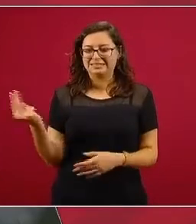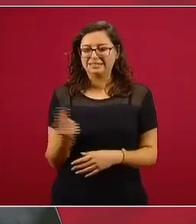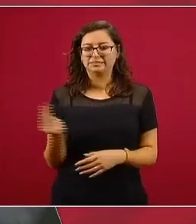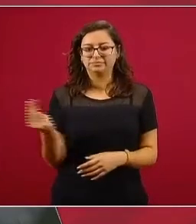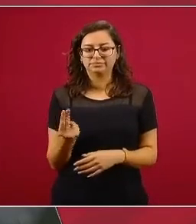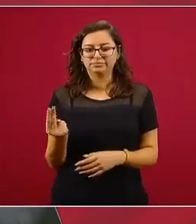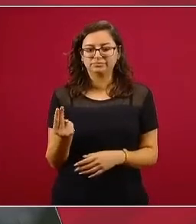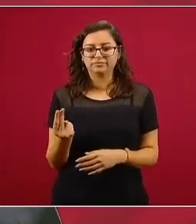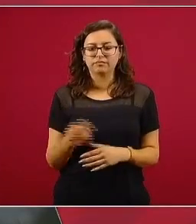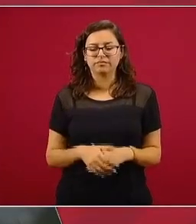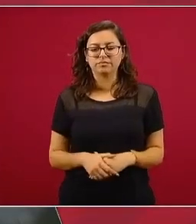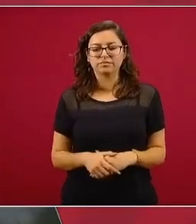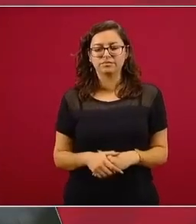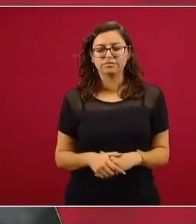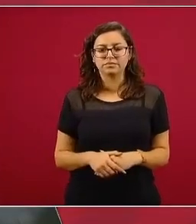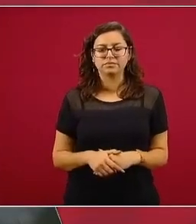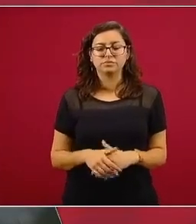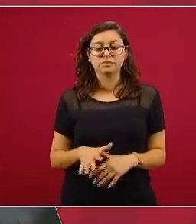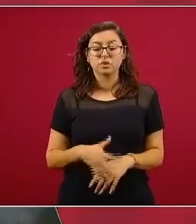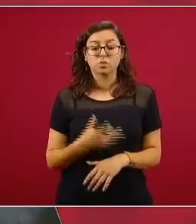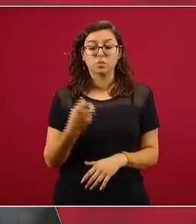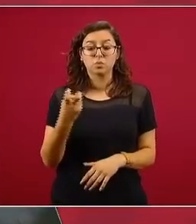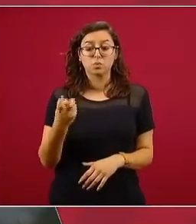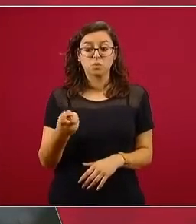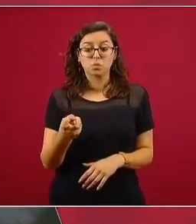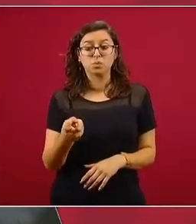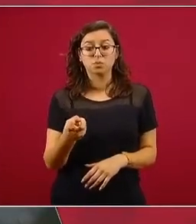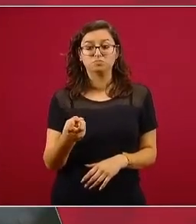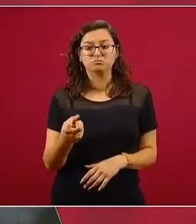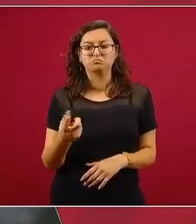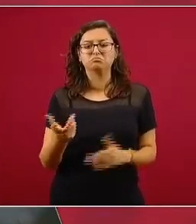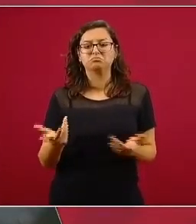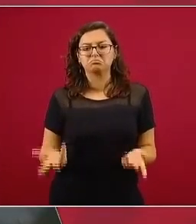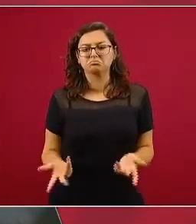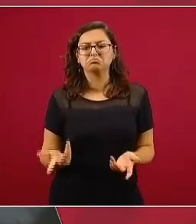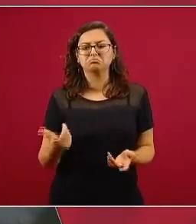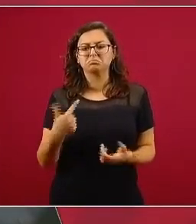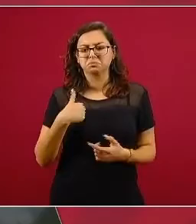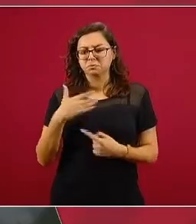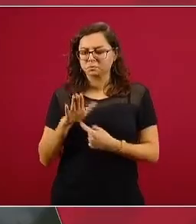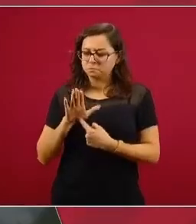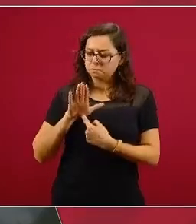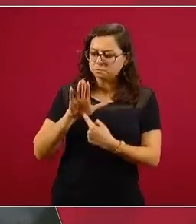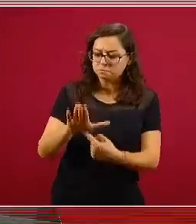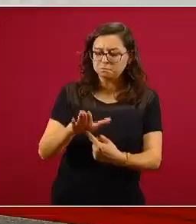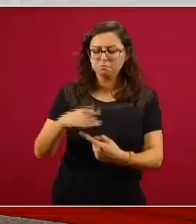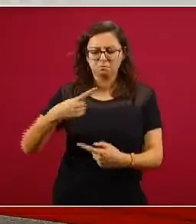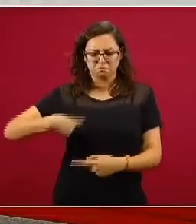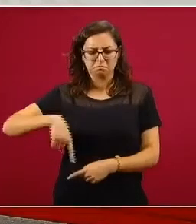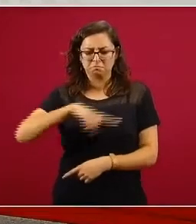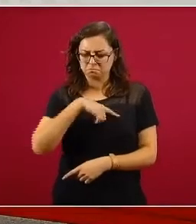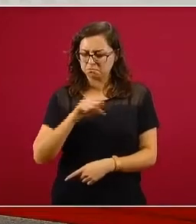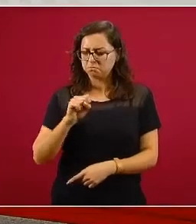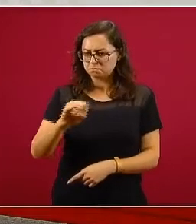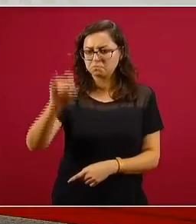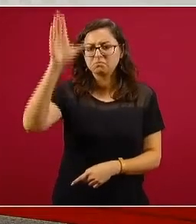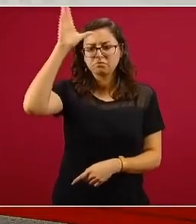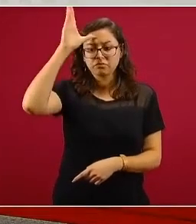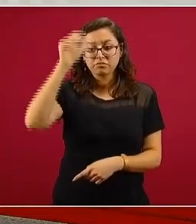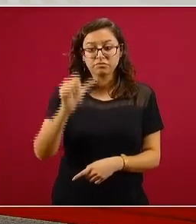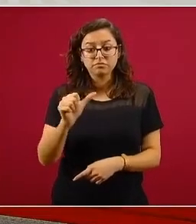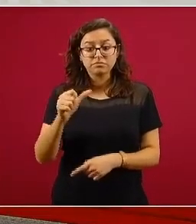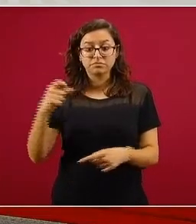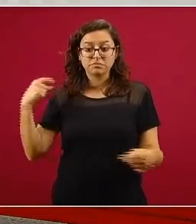Y en esa idea quedó claro, o lo hicimos patente, nuestra convicción de que a lo largo